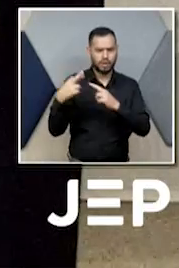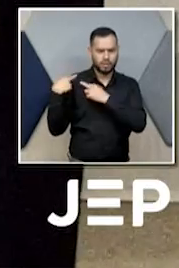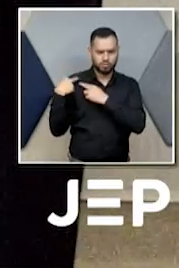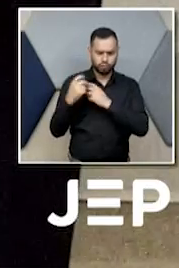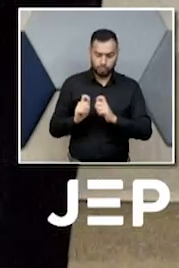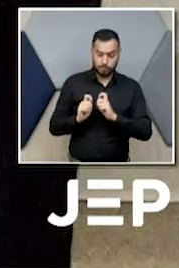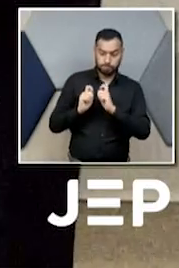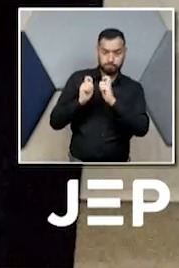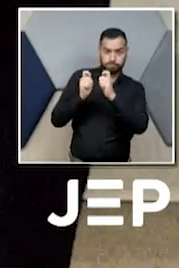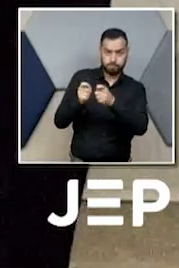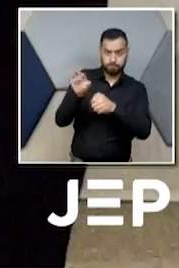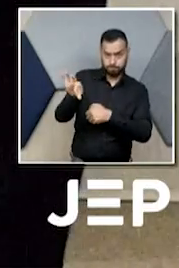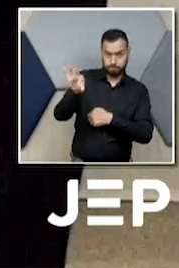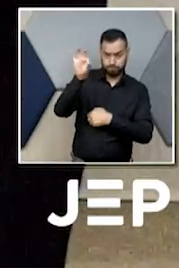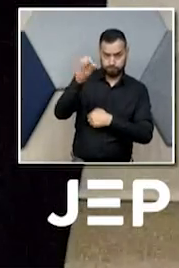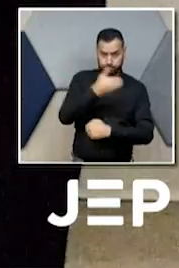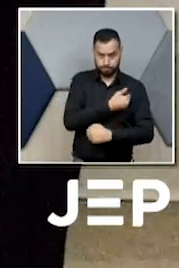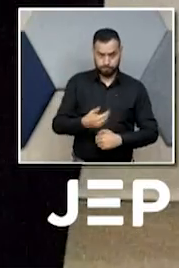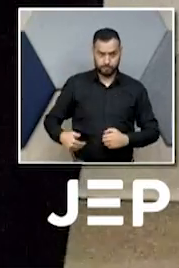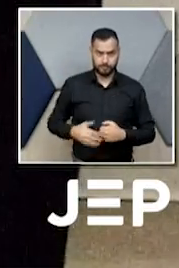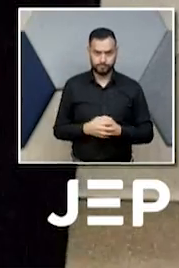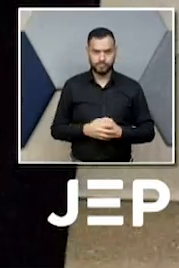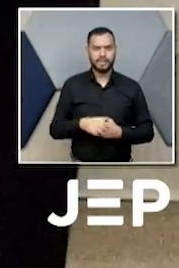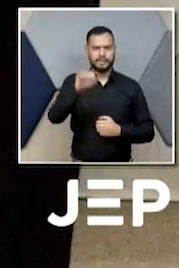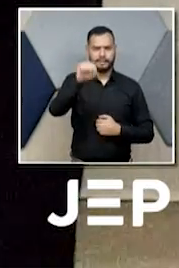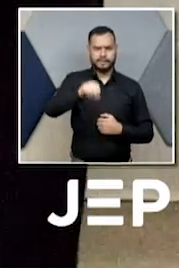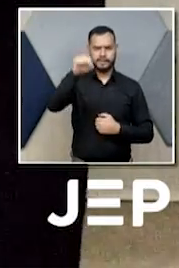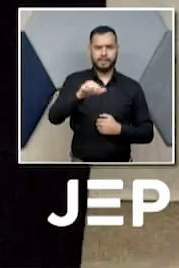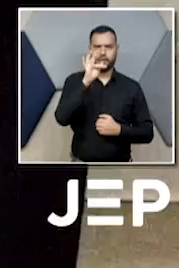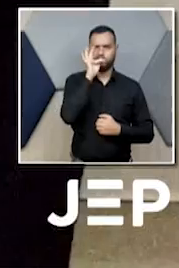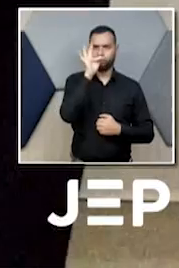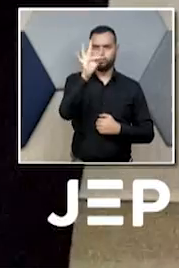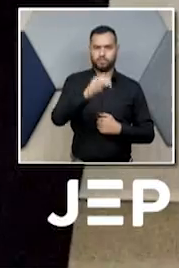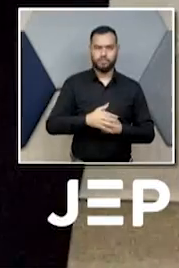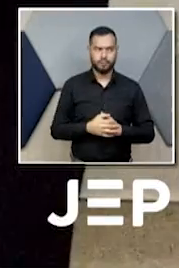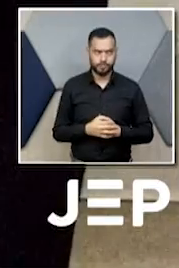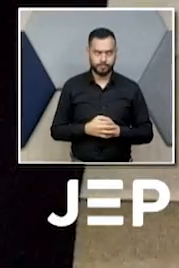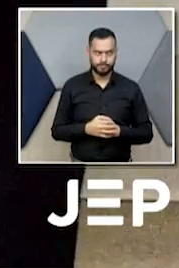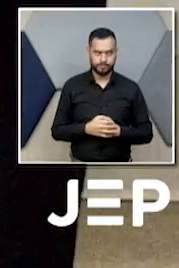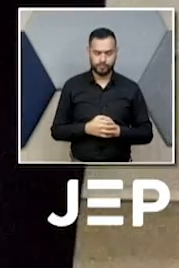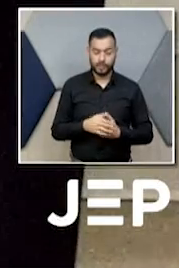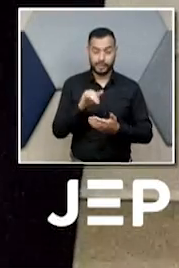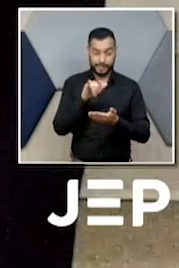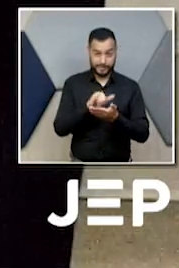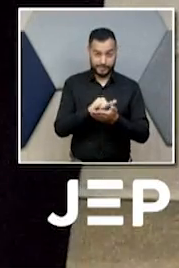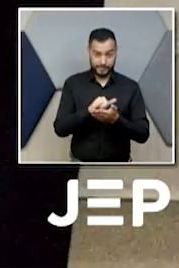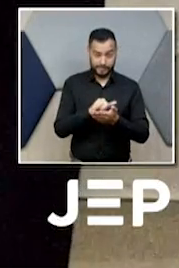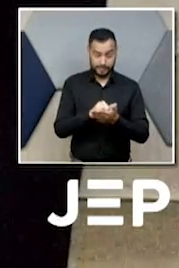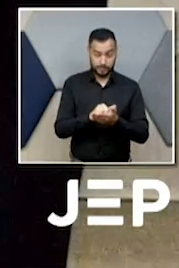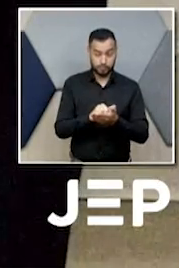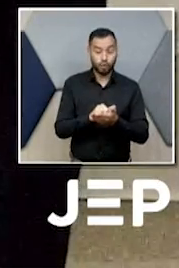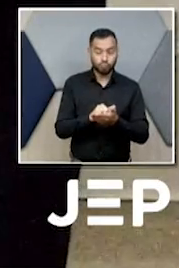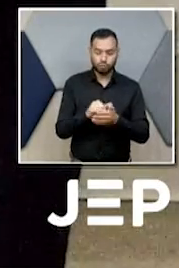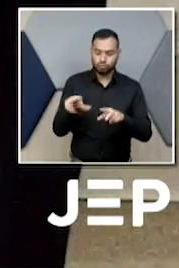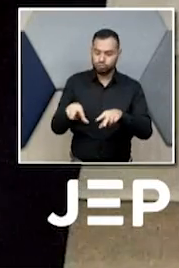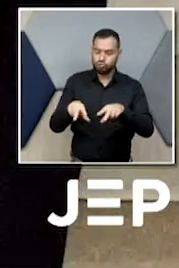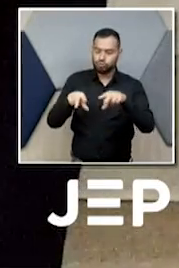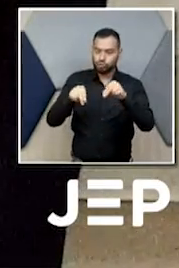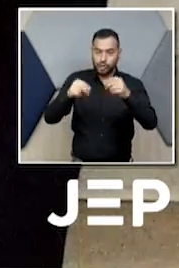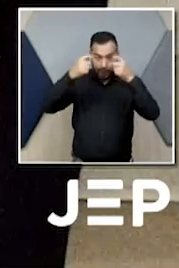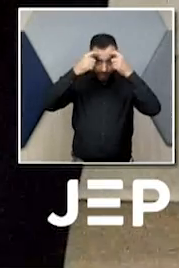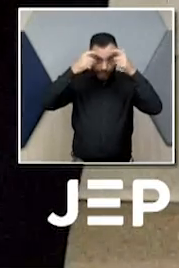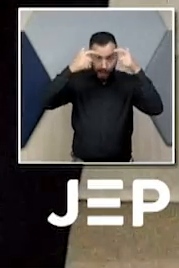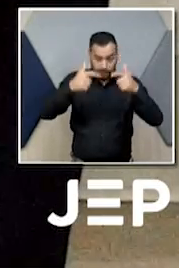elegido? Sí, juro. Si así fuese, que la sociedad y el Estado así lo